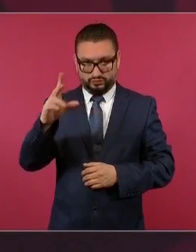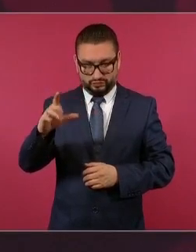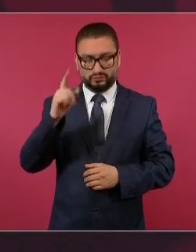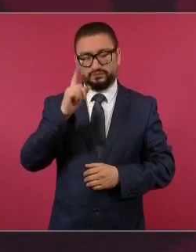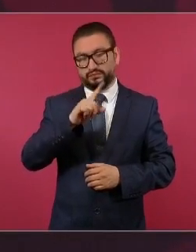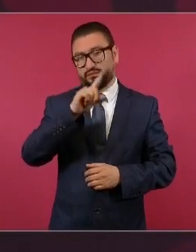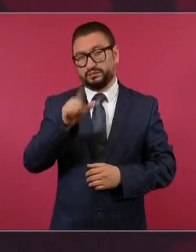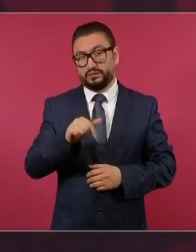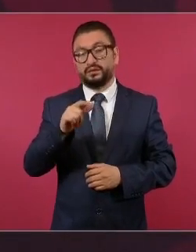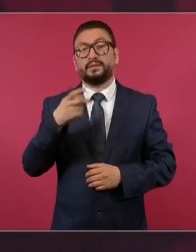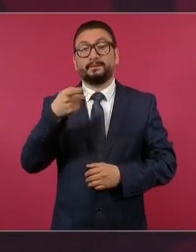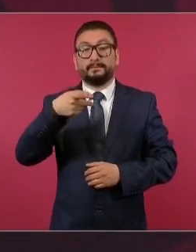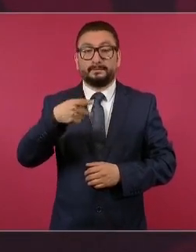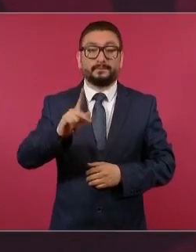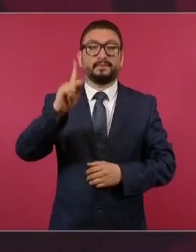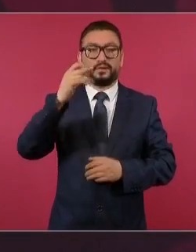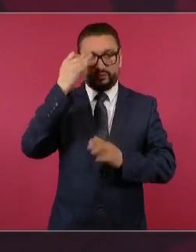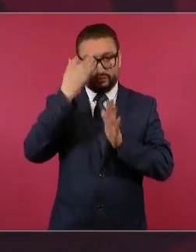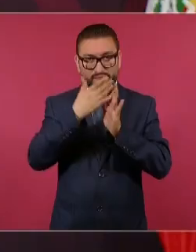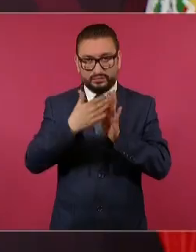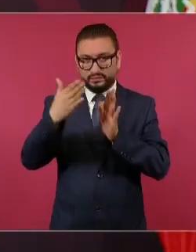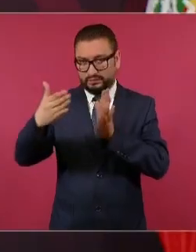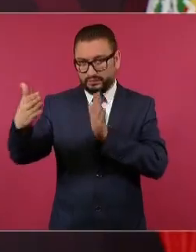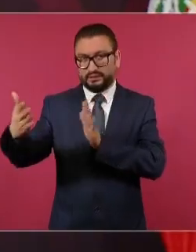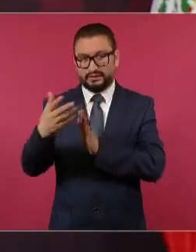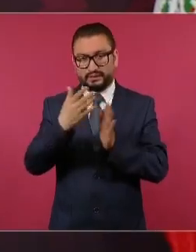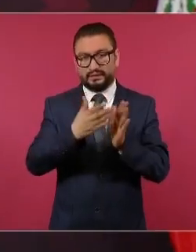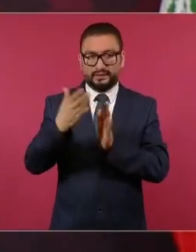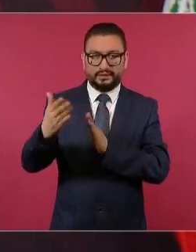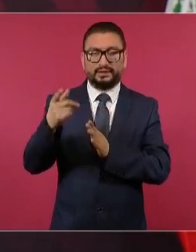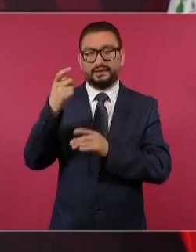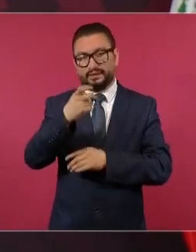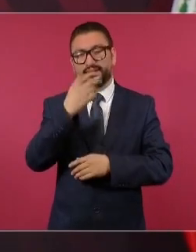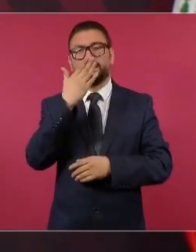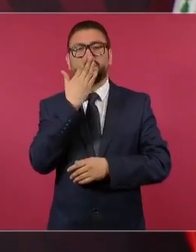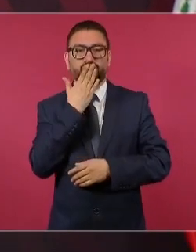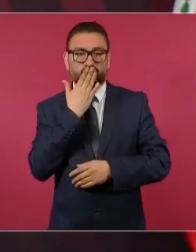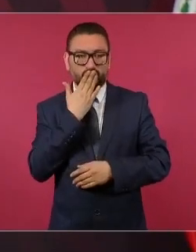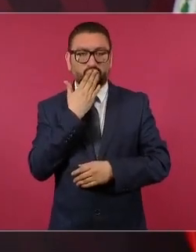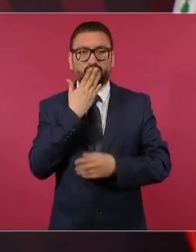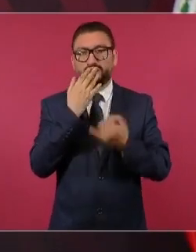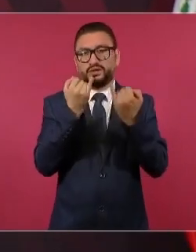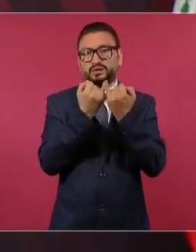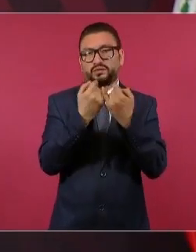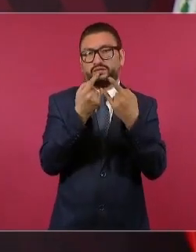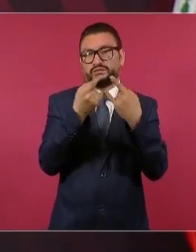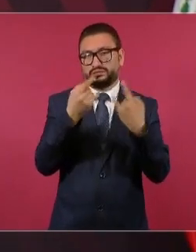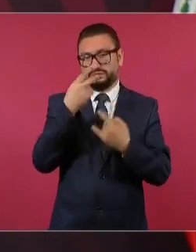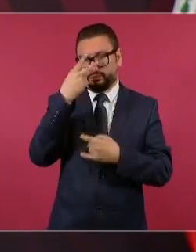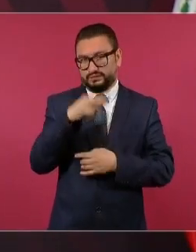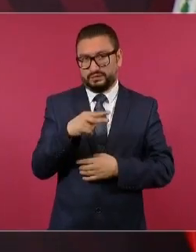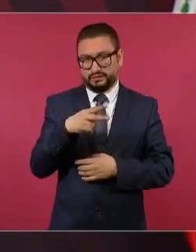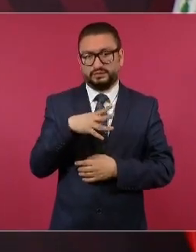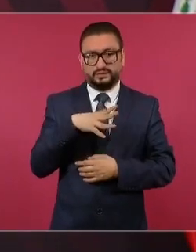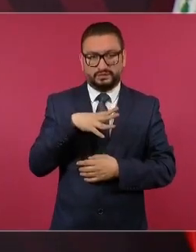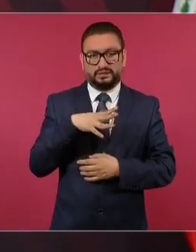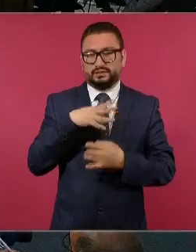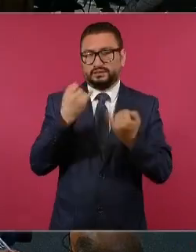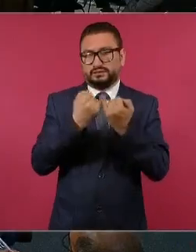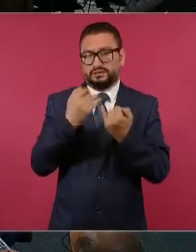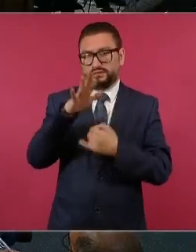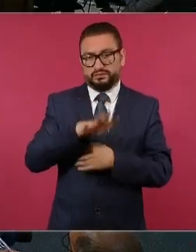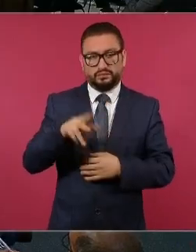Pero es una época extraordinaria. Entonces, Sonora pues es la historia de México y es un pueblo